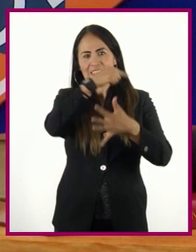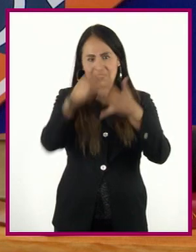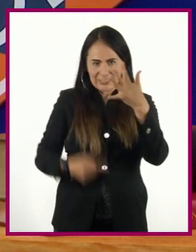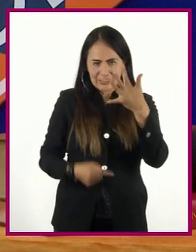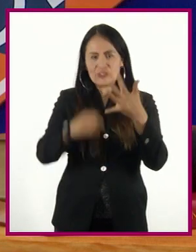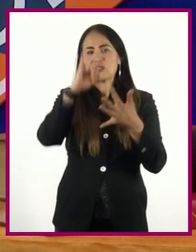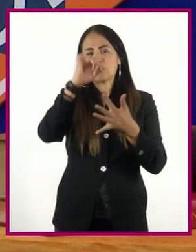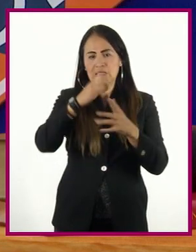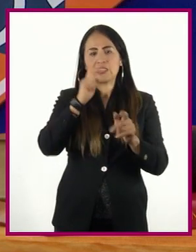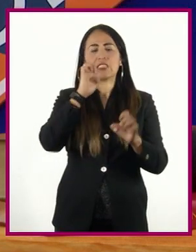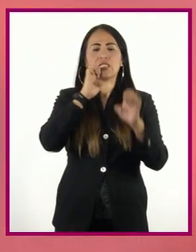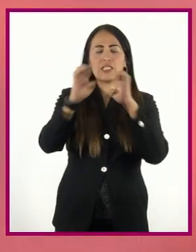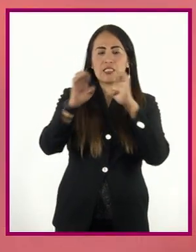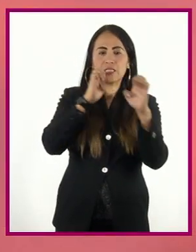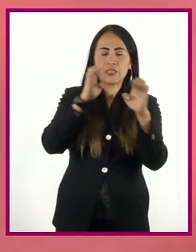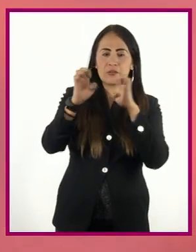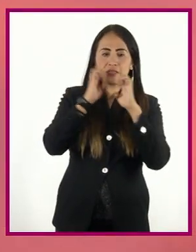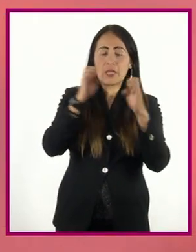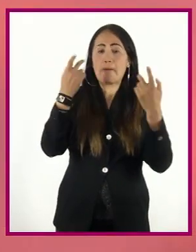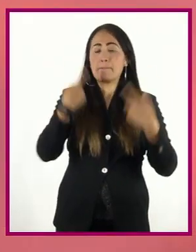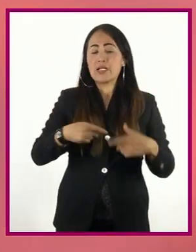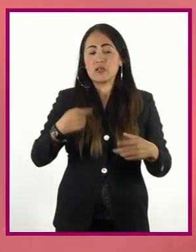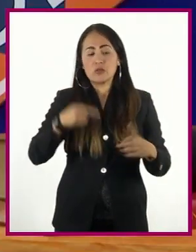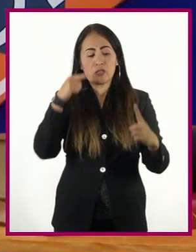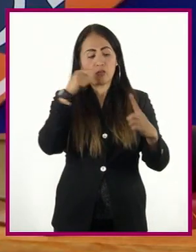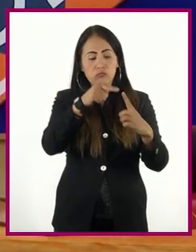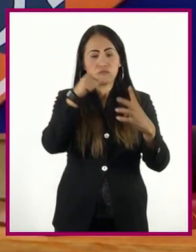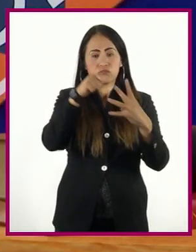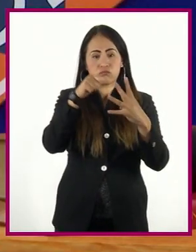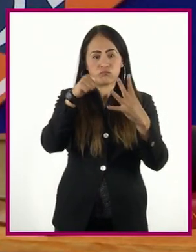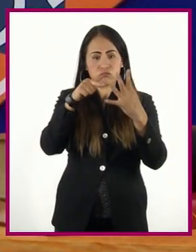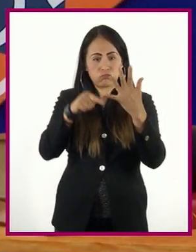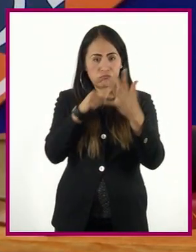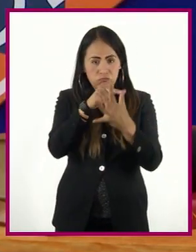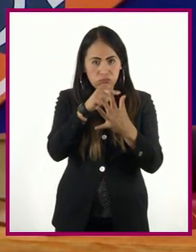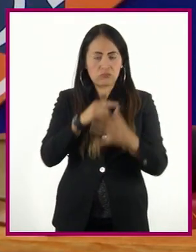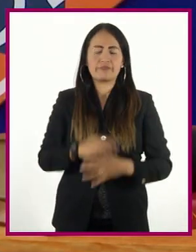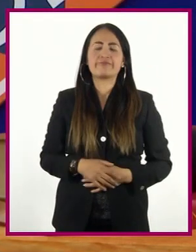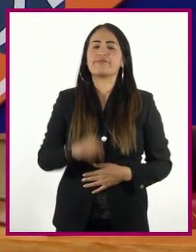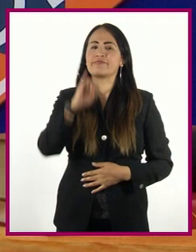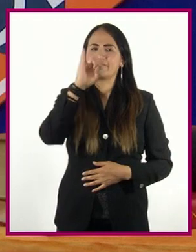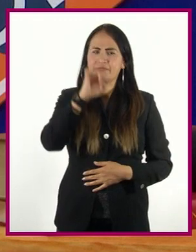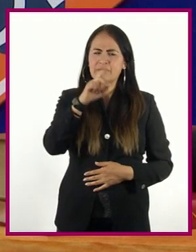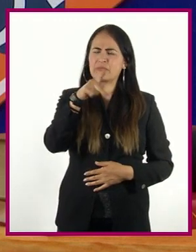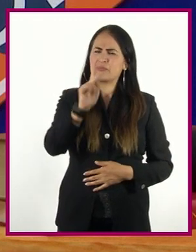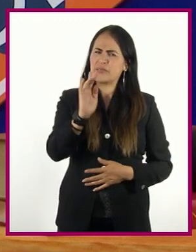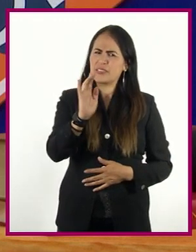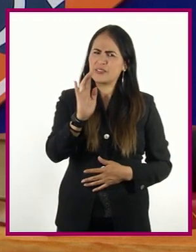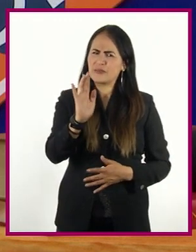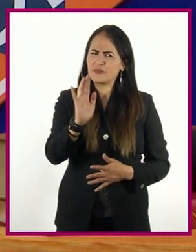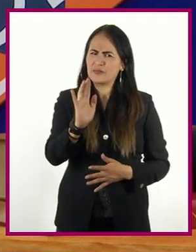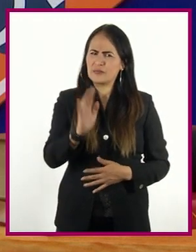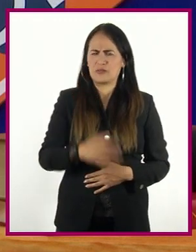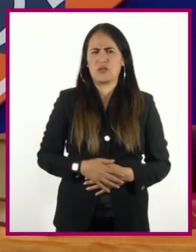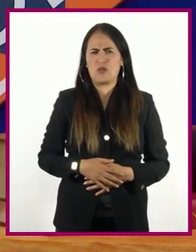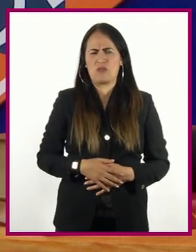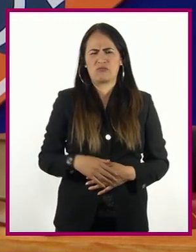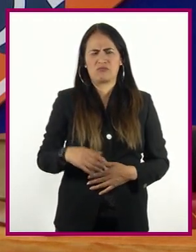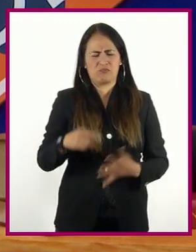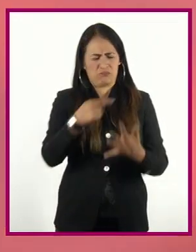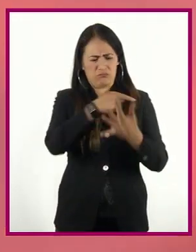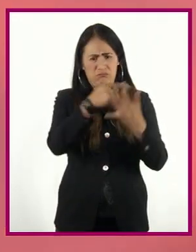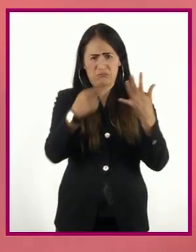trata de entrevistas a algunas personas en particular. Sí, pero como que no son todas